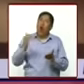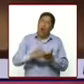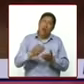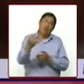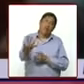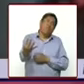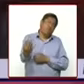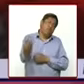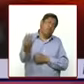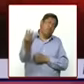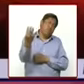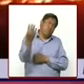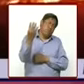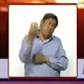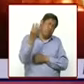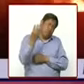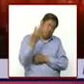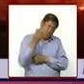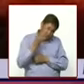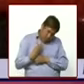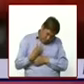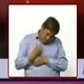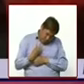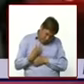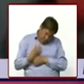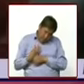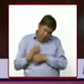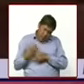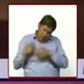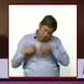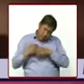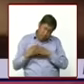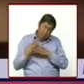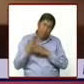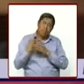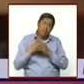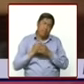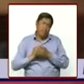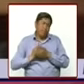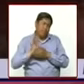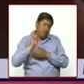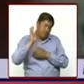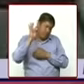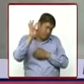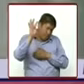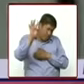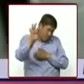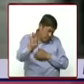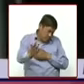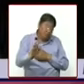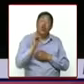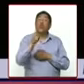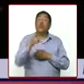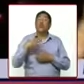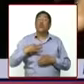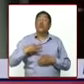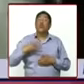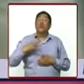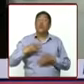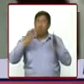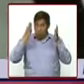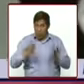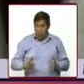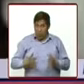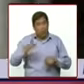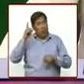nosotros a cargar las mochilas hasta el punto donde hay agua. Ahora, y volver a retornar. Tú que eres bombera voluntaria,